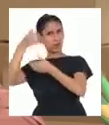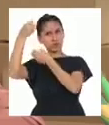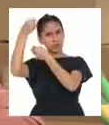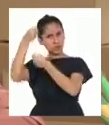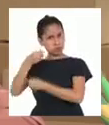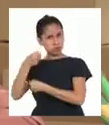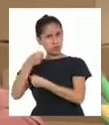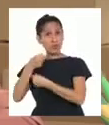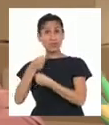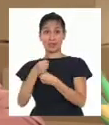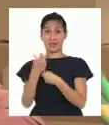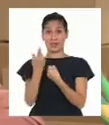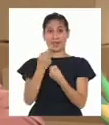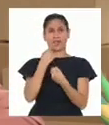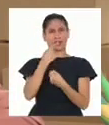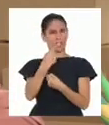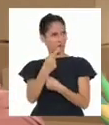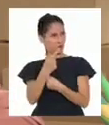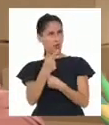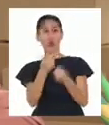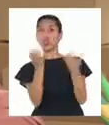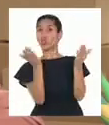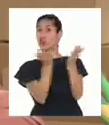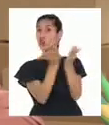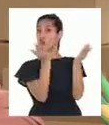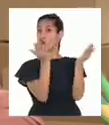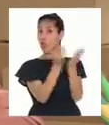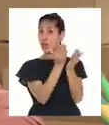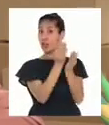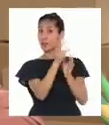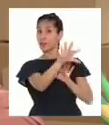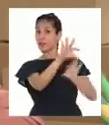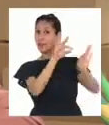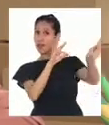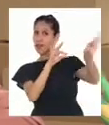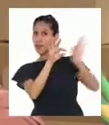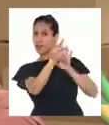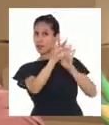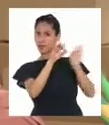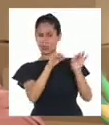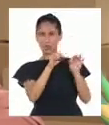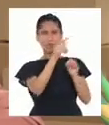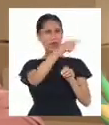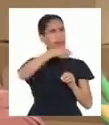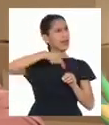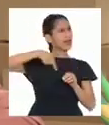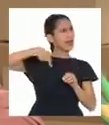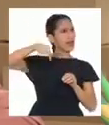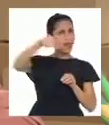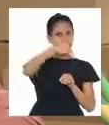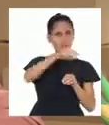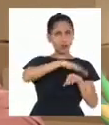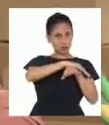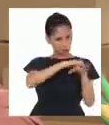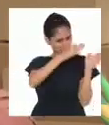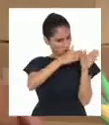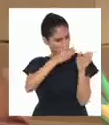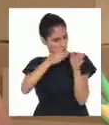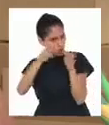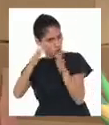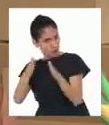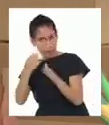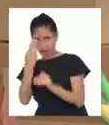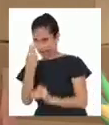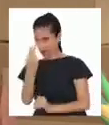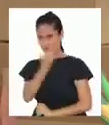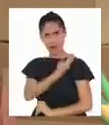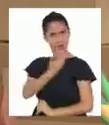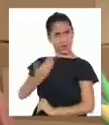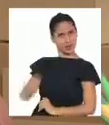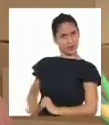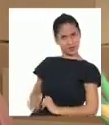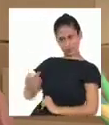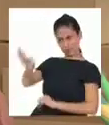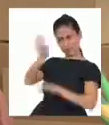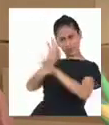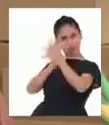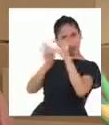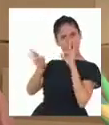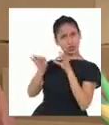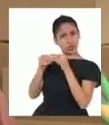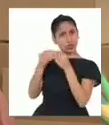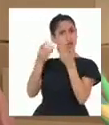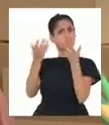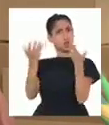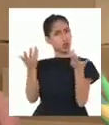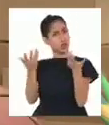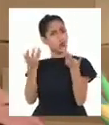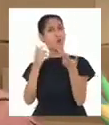los colegios electorales como organismos encargados de organizar los procesos electorales. Es decir, un organismo